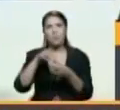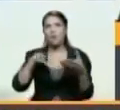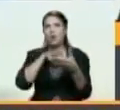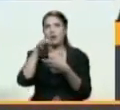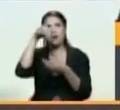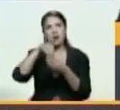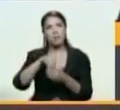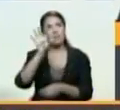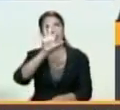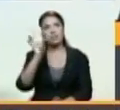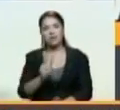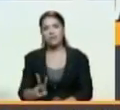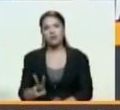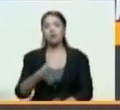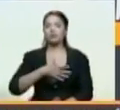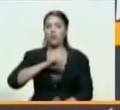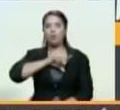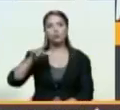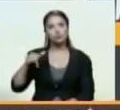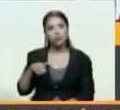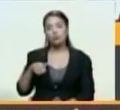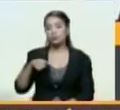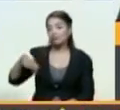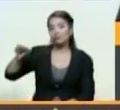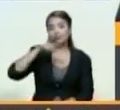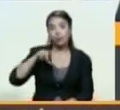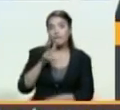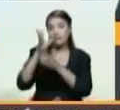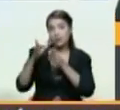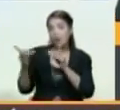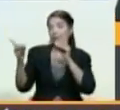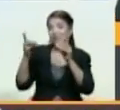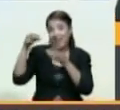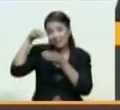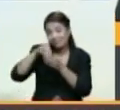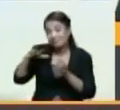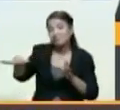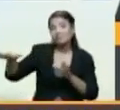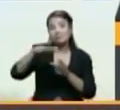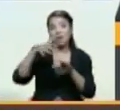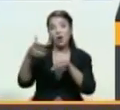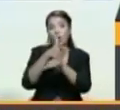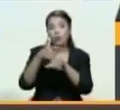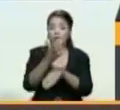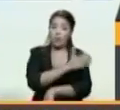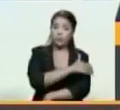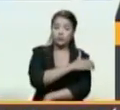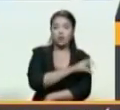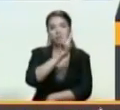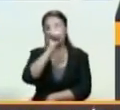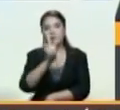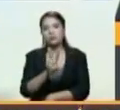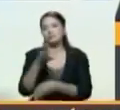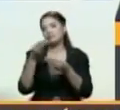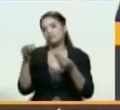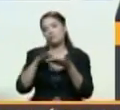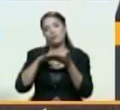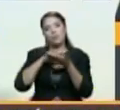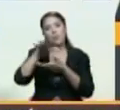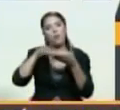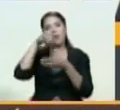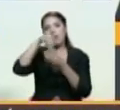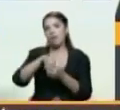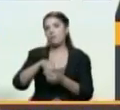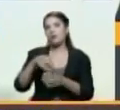asuntos internos de Venezuela. Nosotros, entre los venezolanos, con el diálogo entre el gobierno y la oposición venezolana, resolveremos todos los asuntos